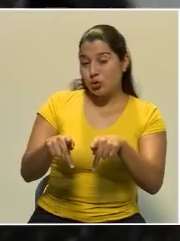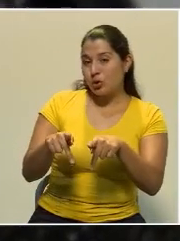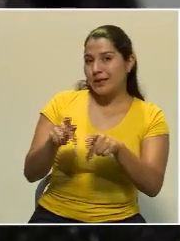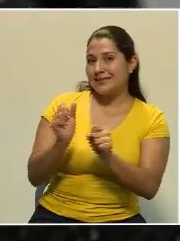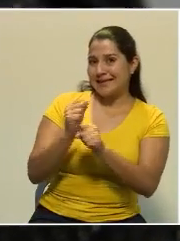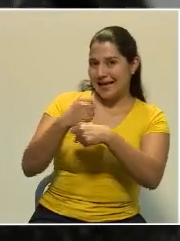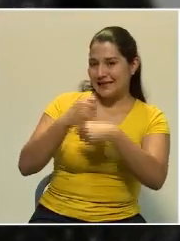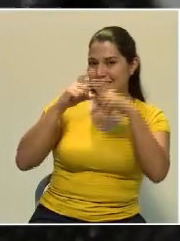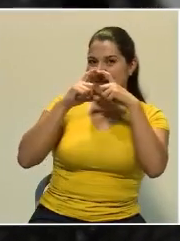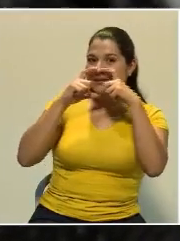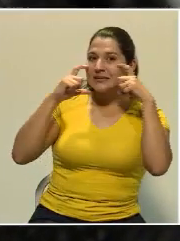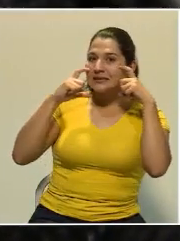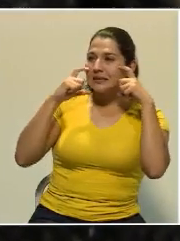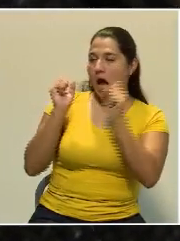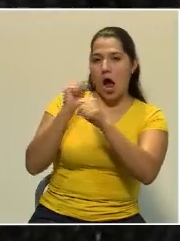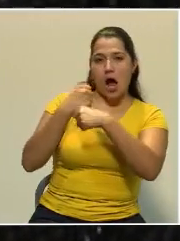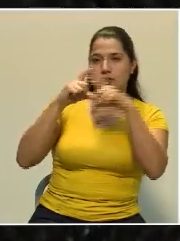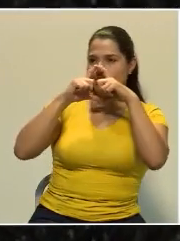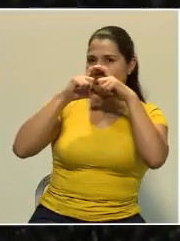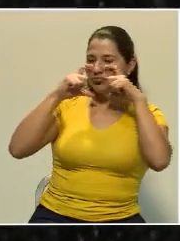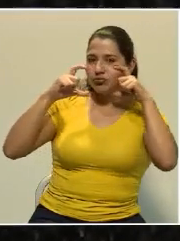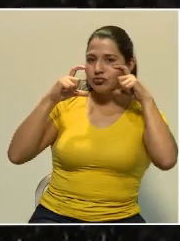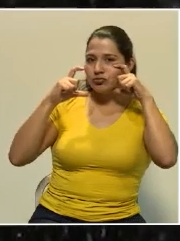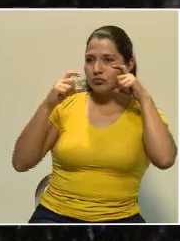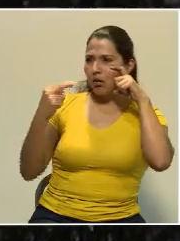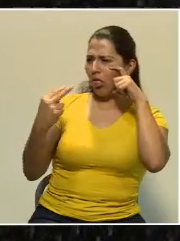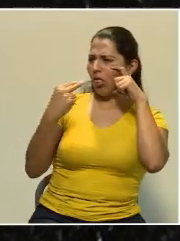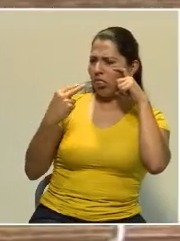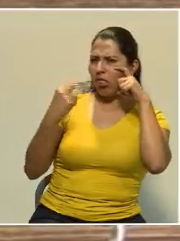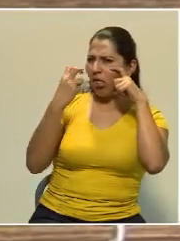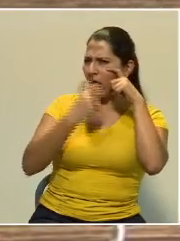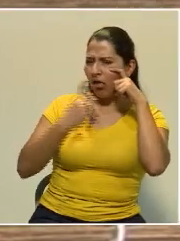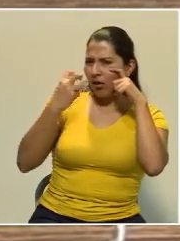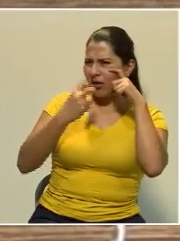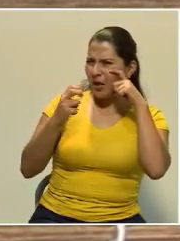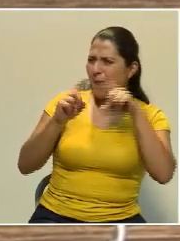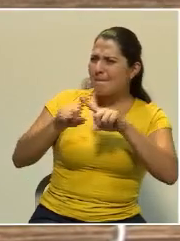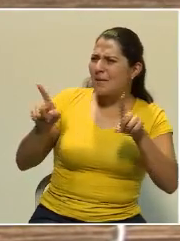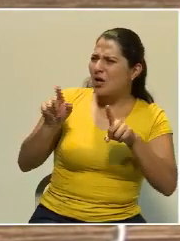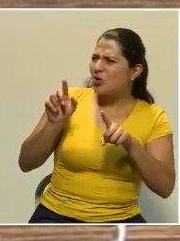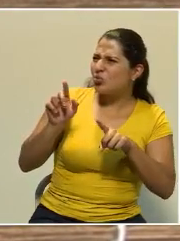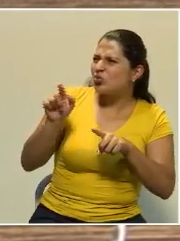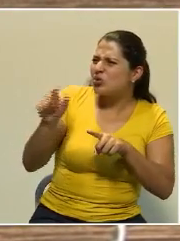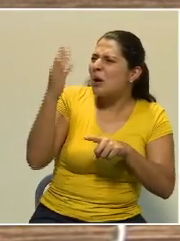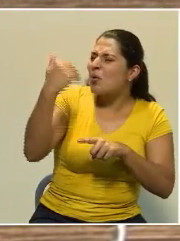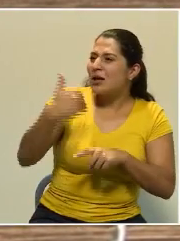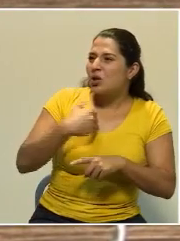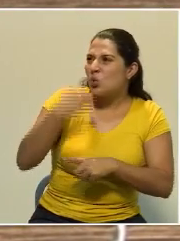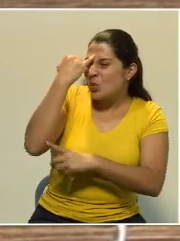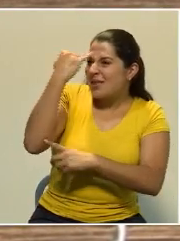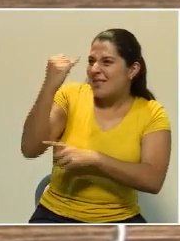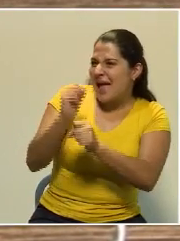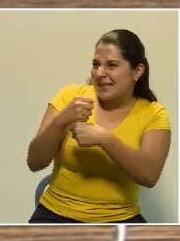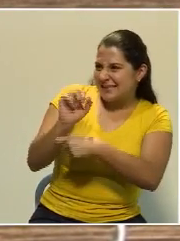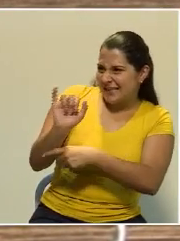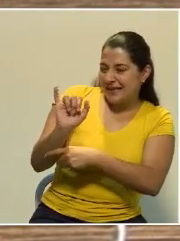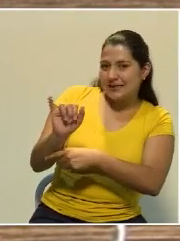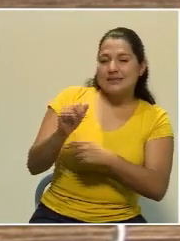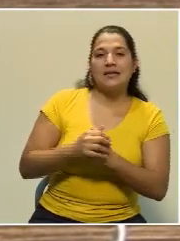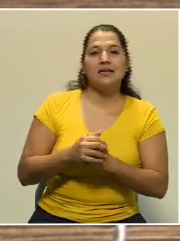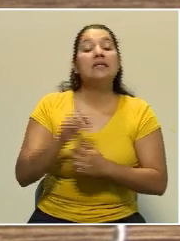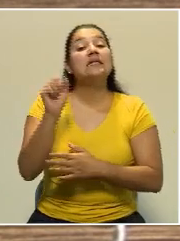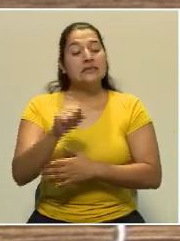hacer mascarillas los hacen lisas, pero ¿de dónde viene esa idea usted de hacer estas mascarillas para personas sordas? Sí, esta idea